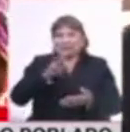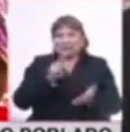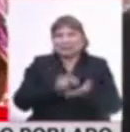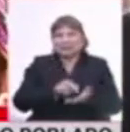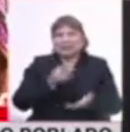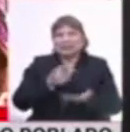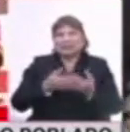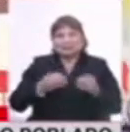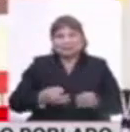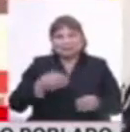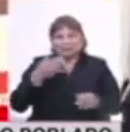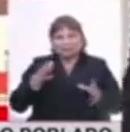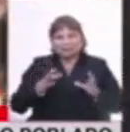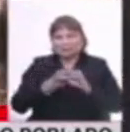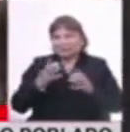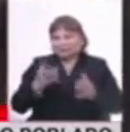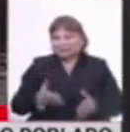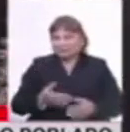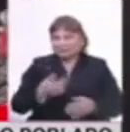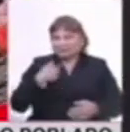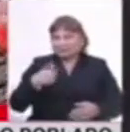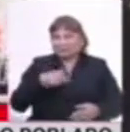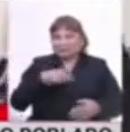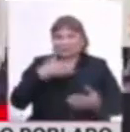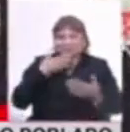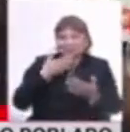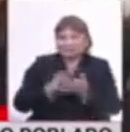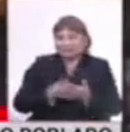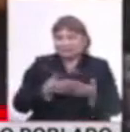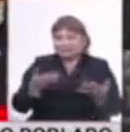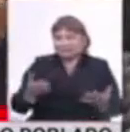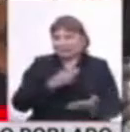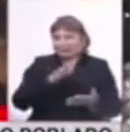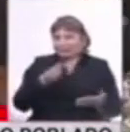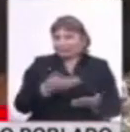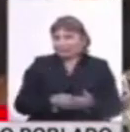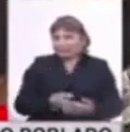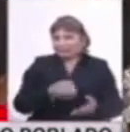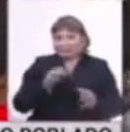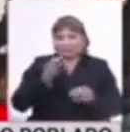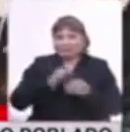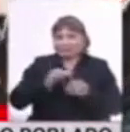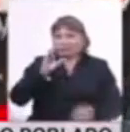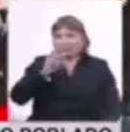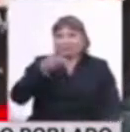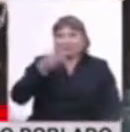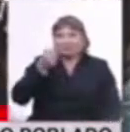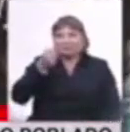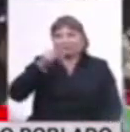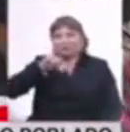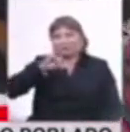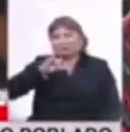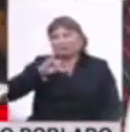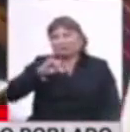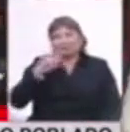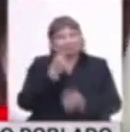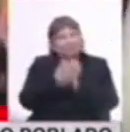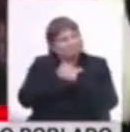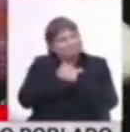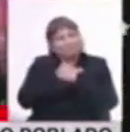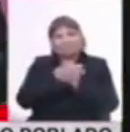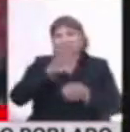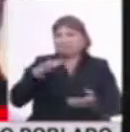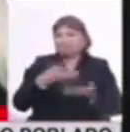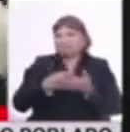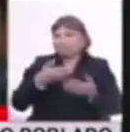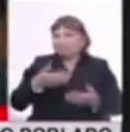los han engañado. La señora no tiene capacidad de poder ayudarlos, porque así el día de mañana apruebe la ley y